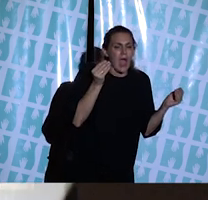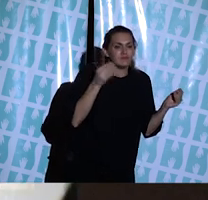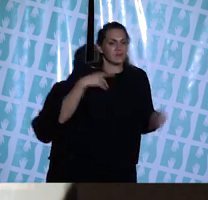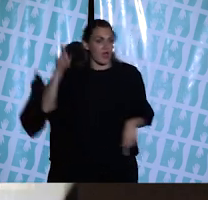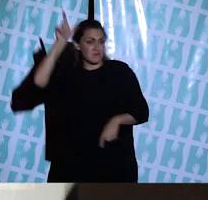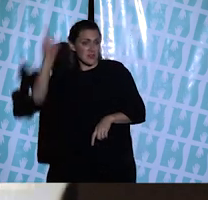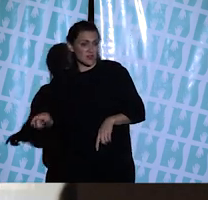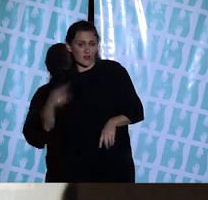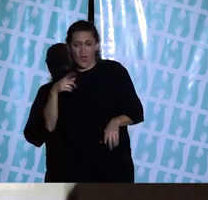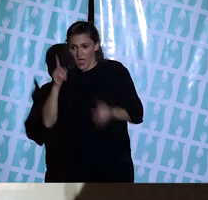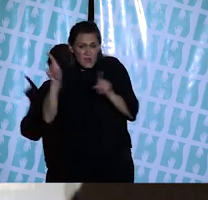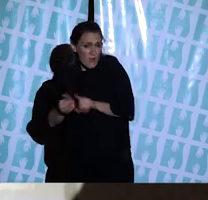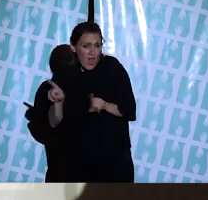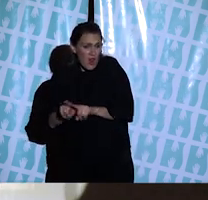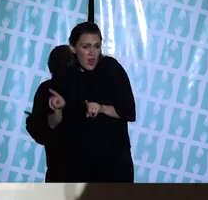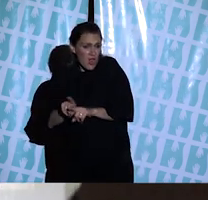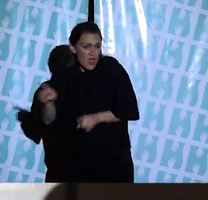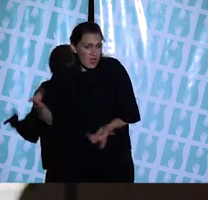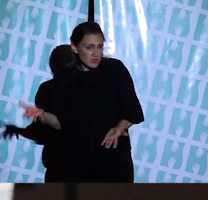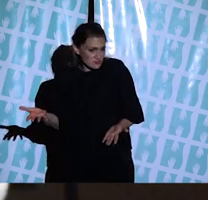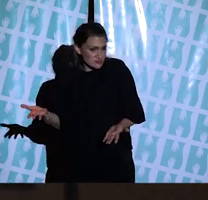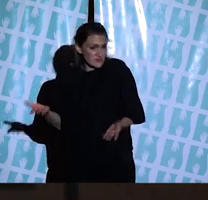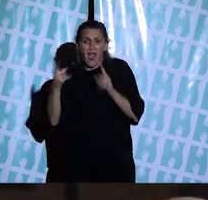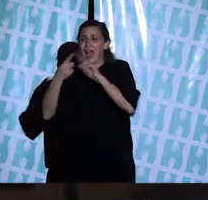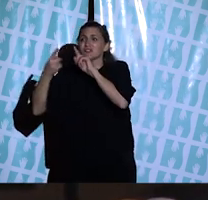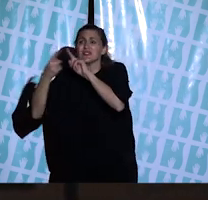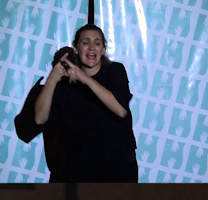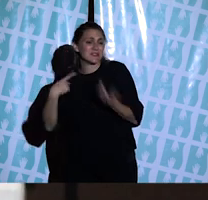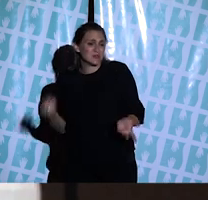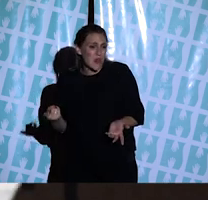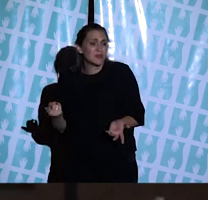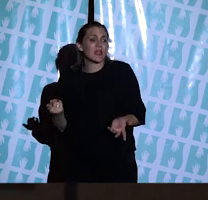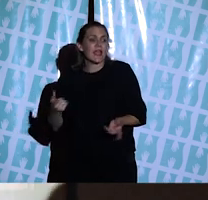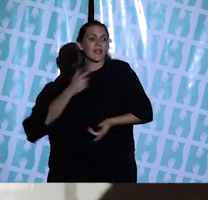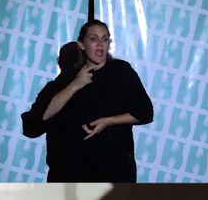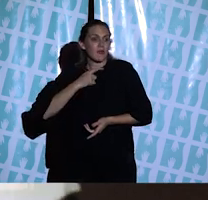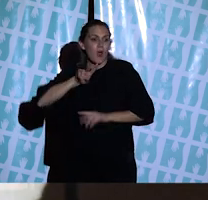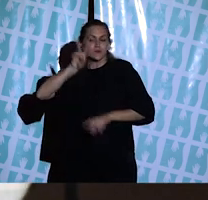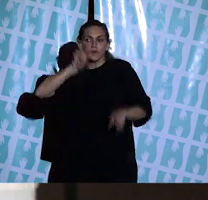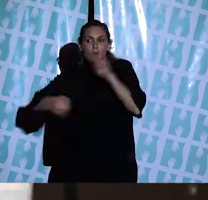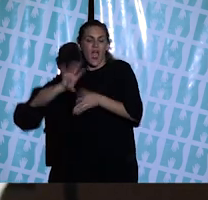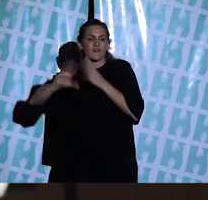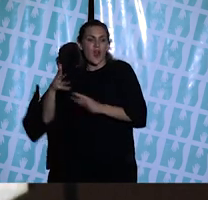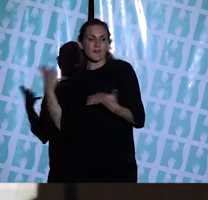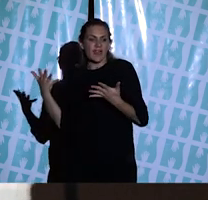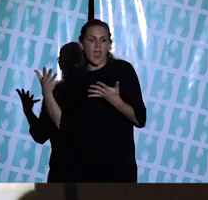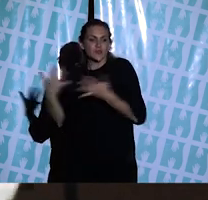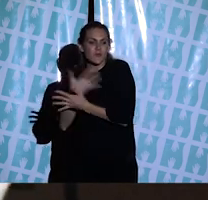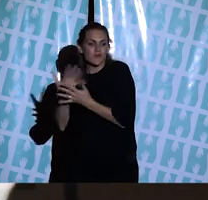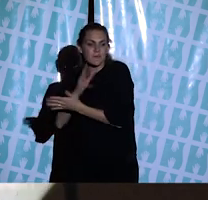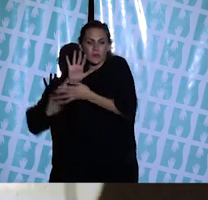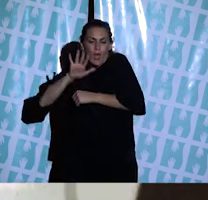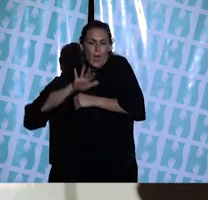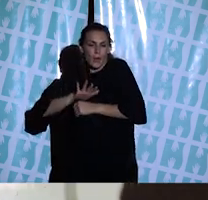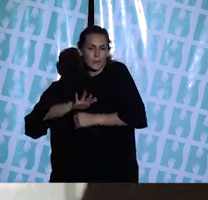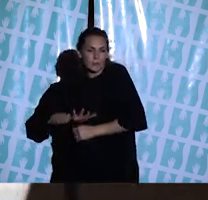realidad paralela, ansiógena, que nos quite el contacto con la realidad de lo que tenemos, ¿no? Y hacer algo útil. Esto lo